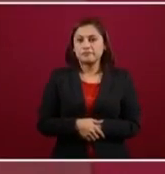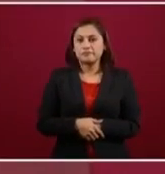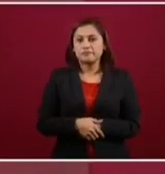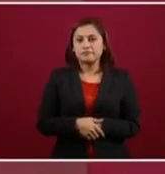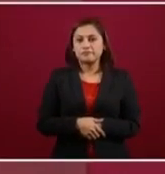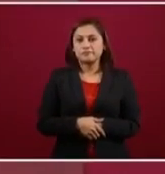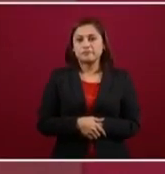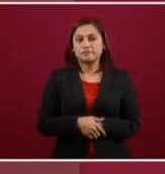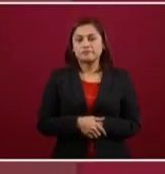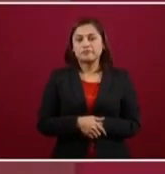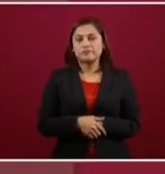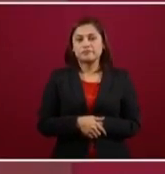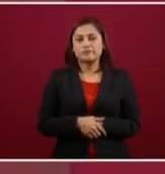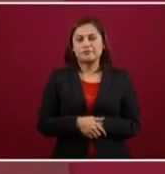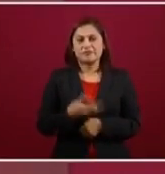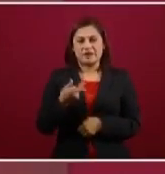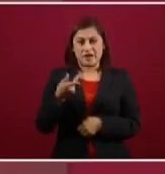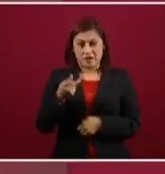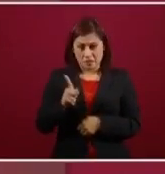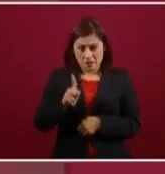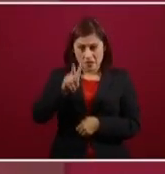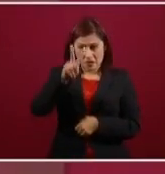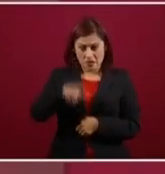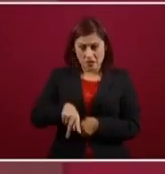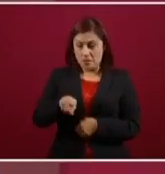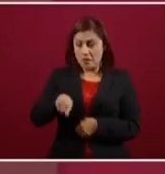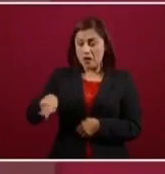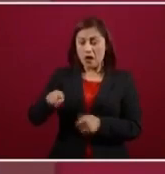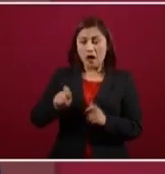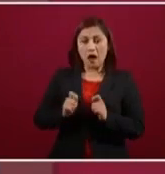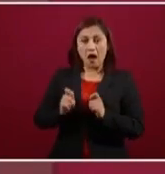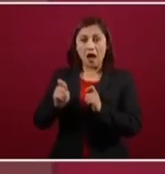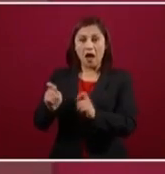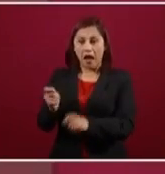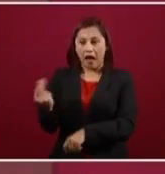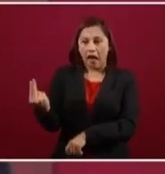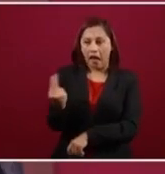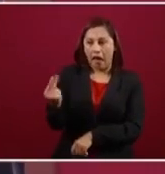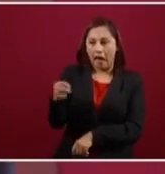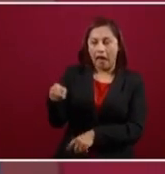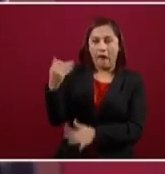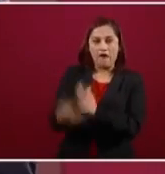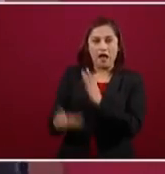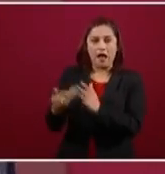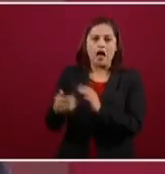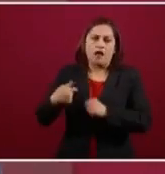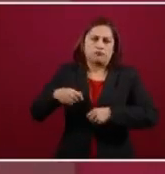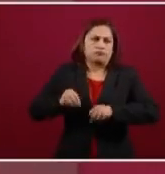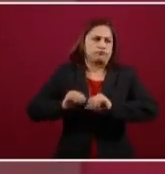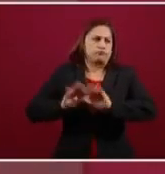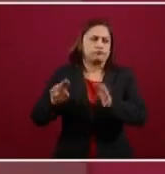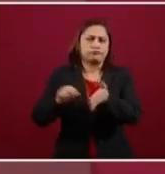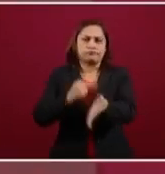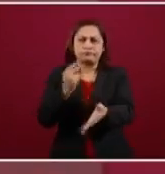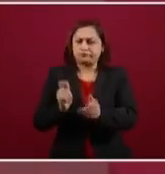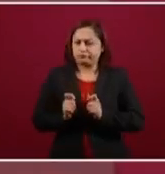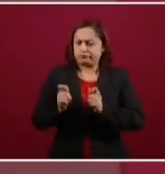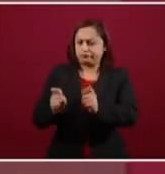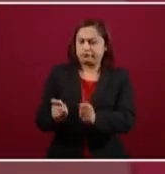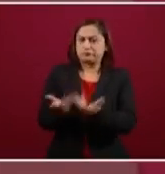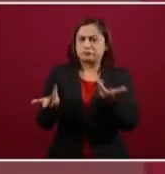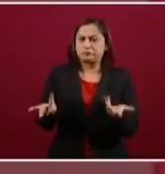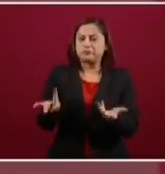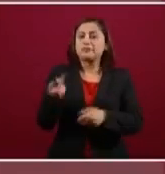Si fuese algo urgente, lo firmo. Nos hace falta, imagínense,